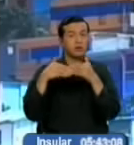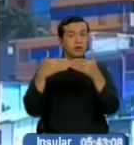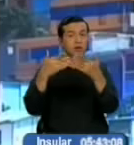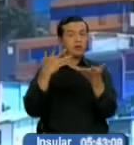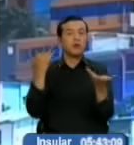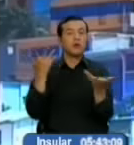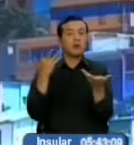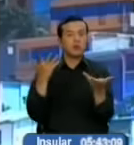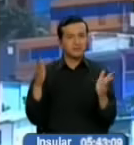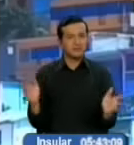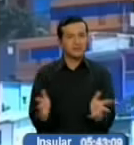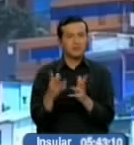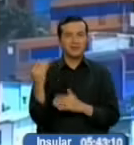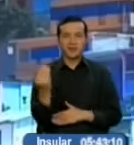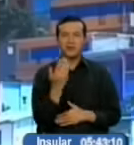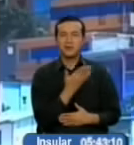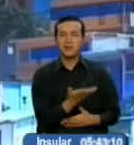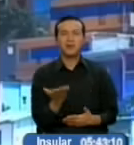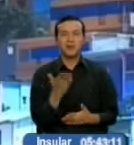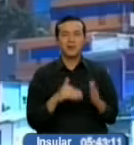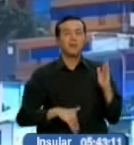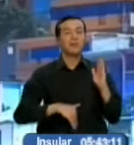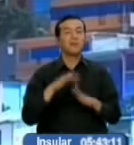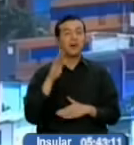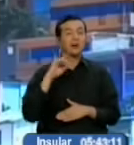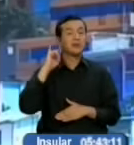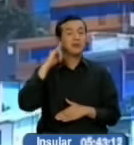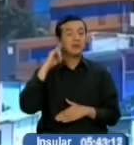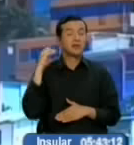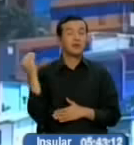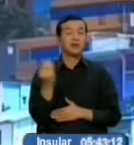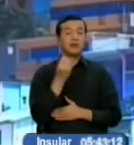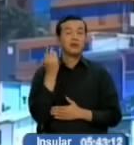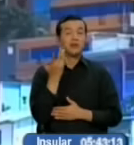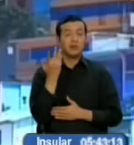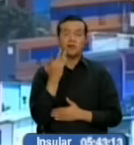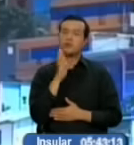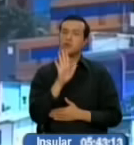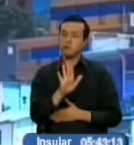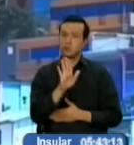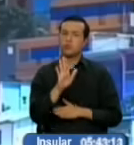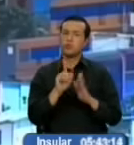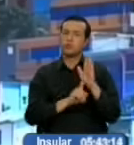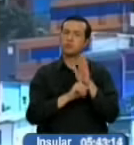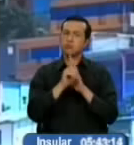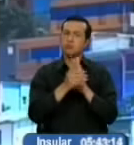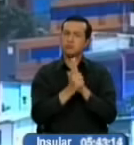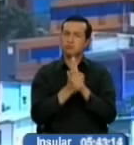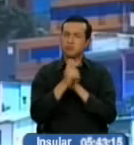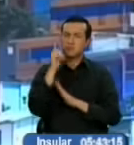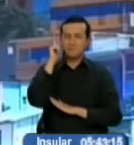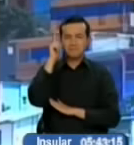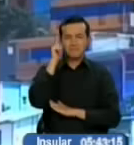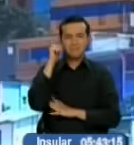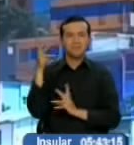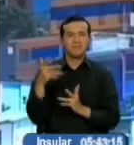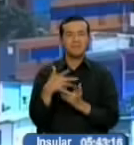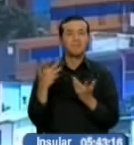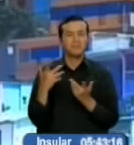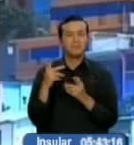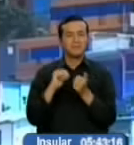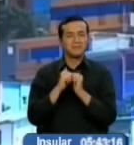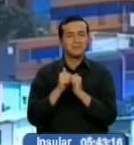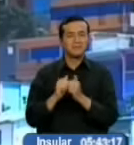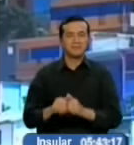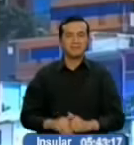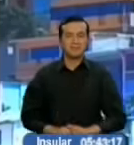como objetivo incentivar a los jóvenes y en especial a las niñas y adolescentes a desarrollar habilidades de liderazgo mediante el